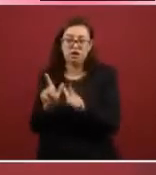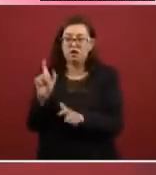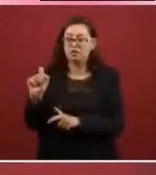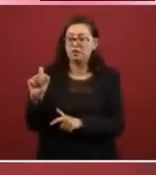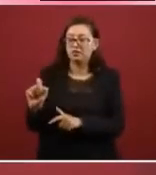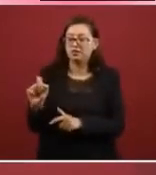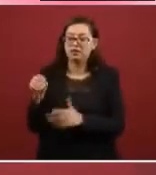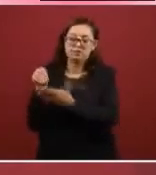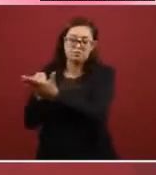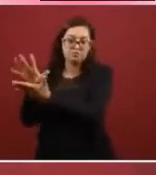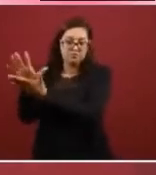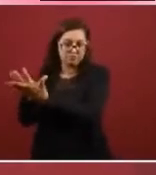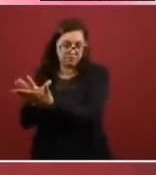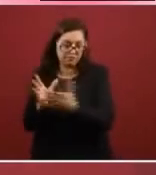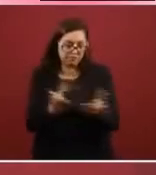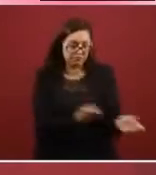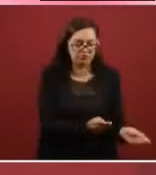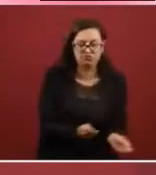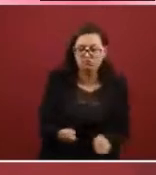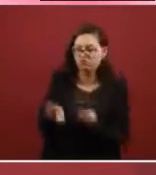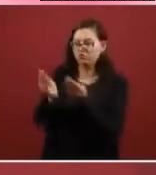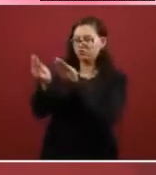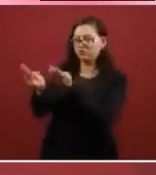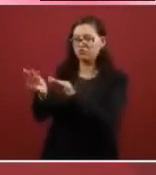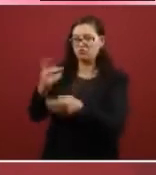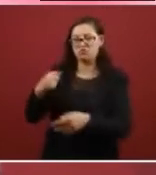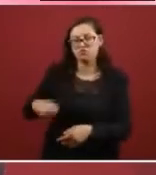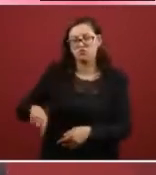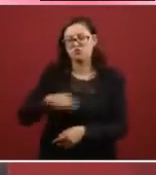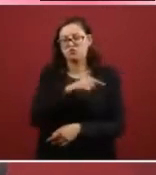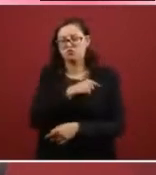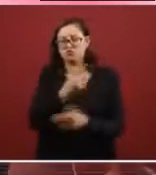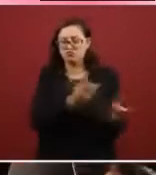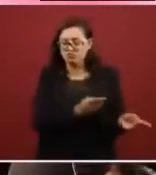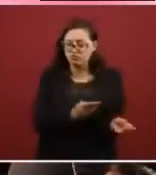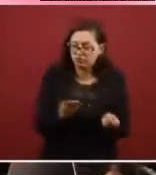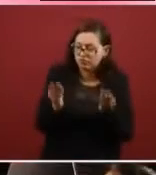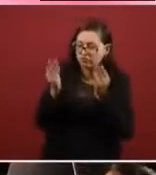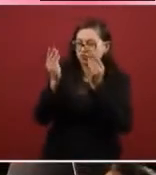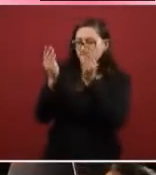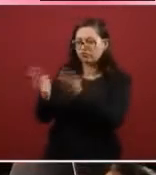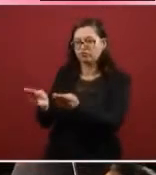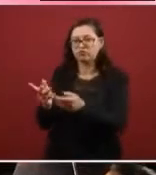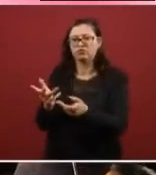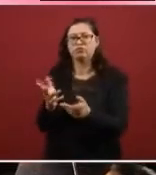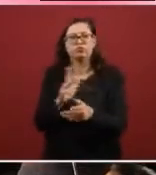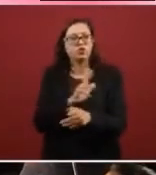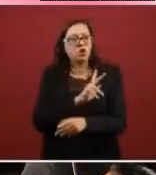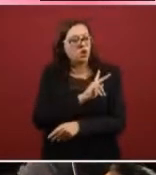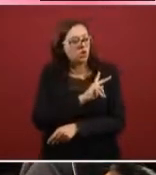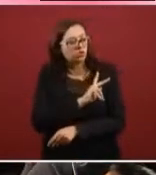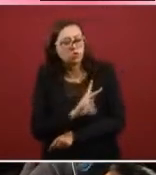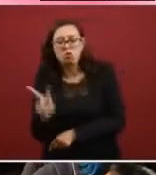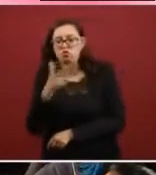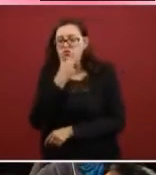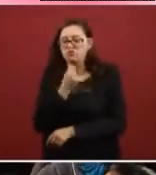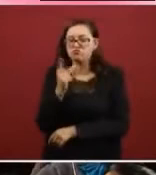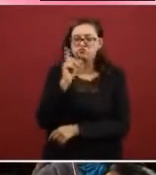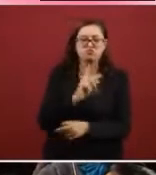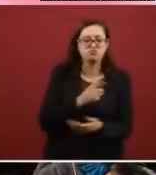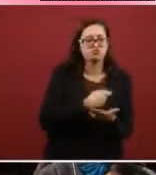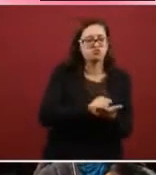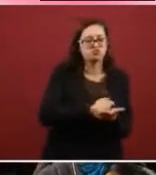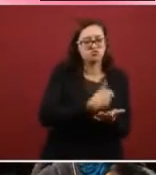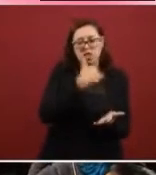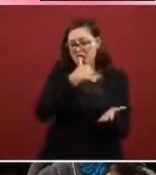declaración como un compromiso o una posición común. As a common se les entregó a todos, and everyone received la carta